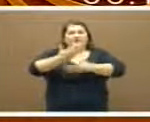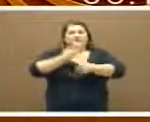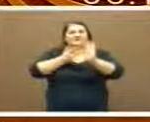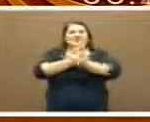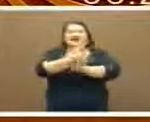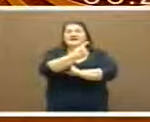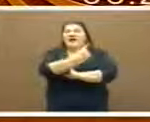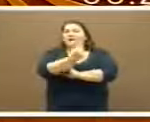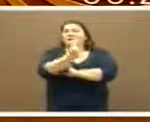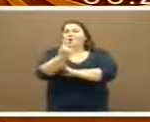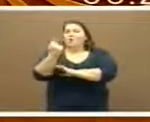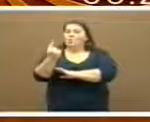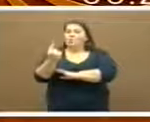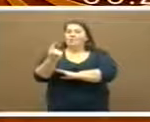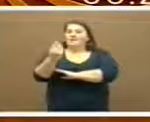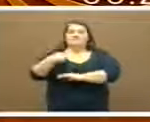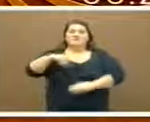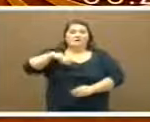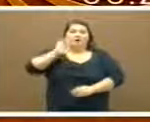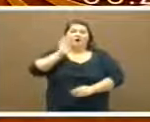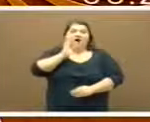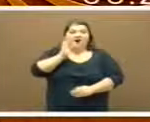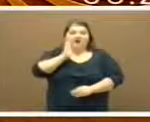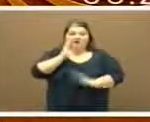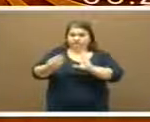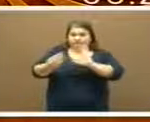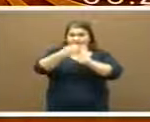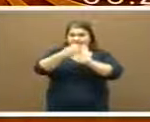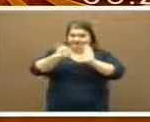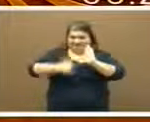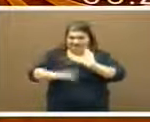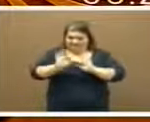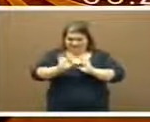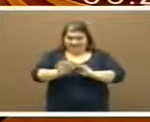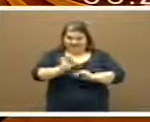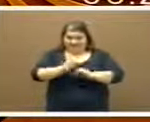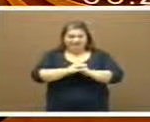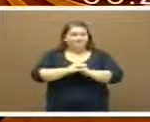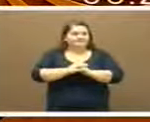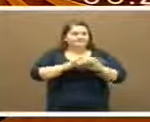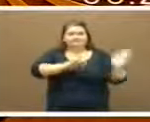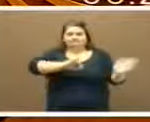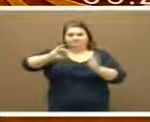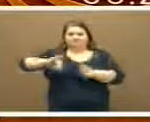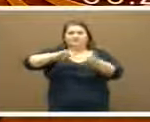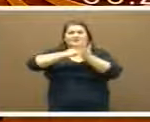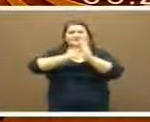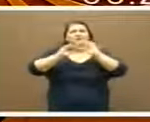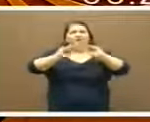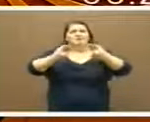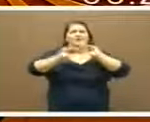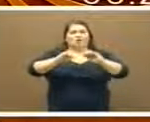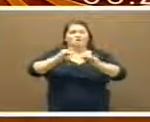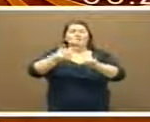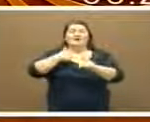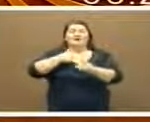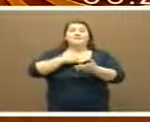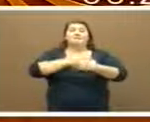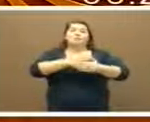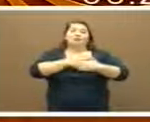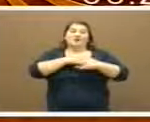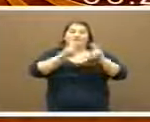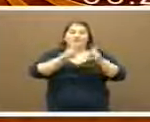y cada uno de los que se han mencionado anteriormente. En cuanto al plan de formación y captación especializada de